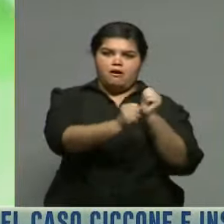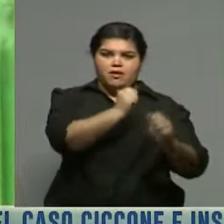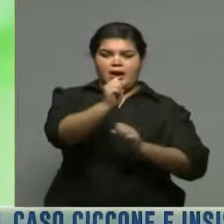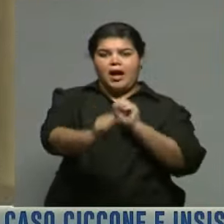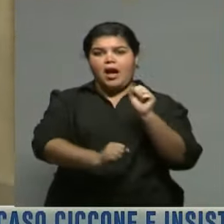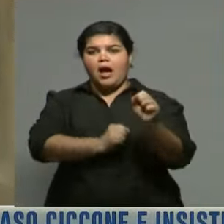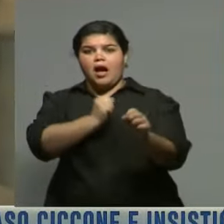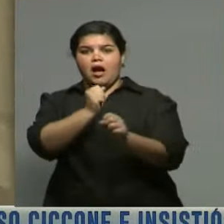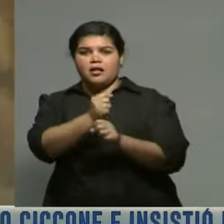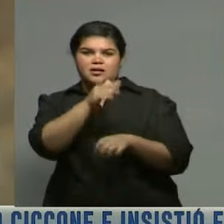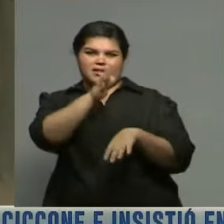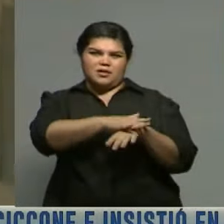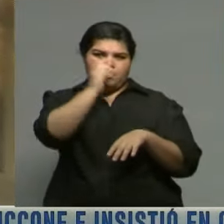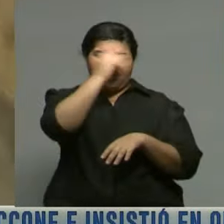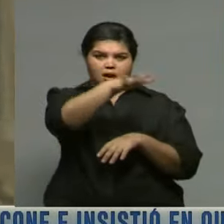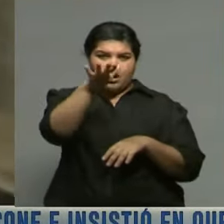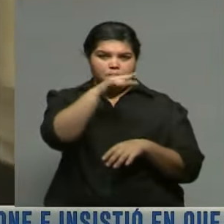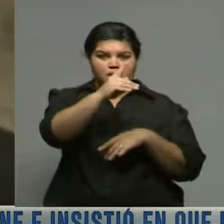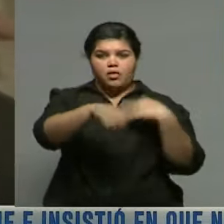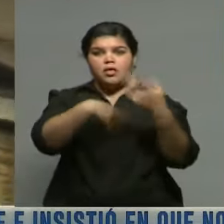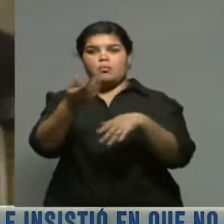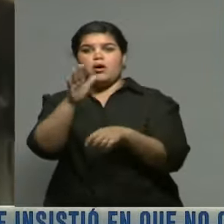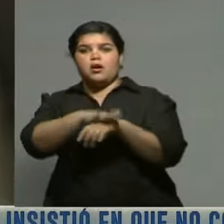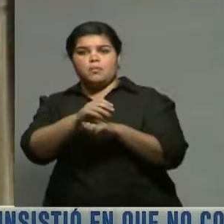productor, siguiendo por el elaborador